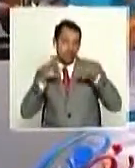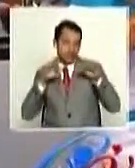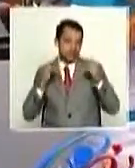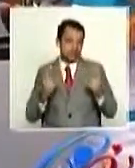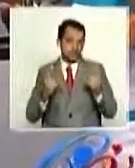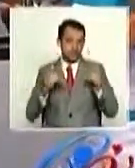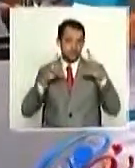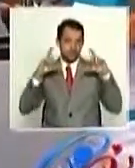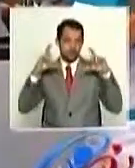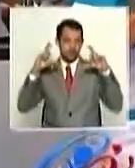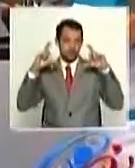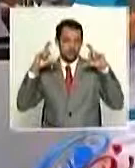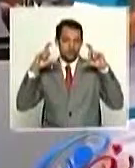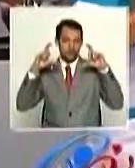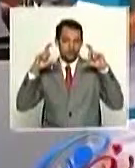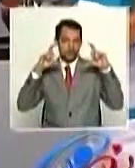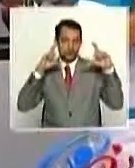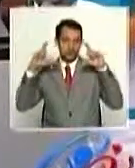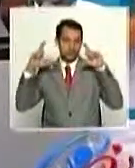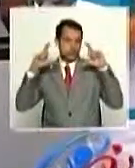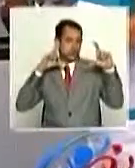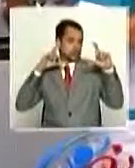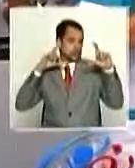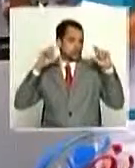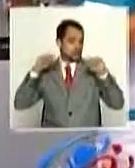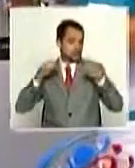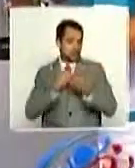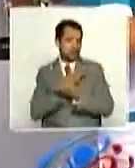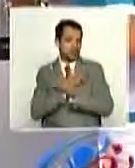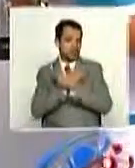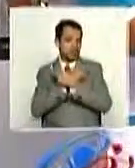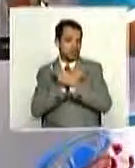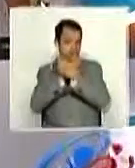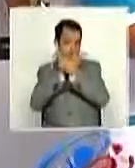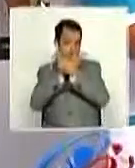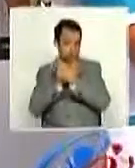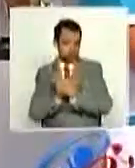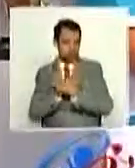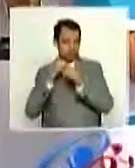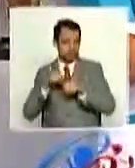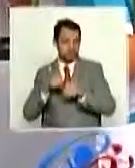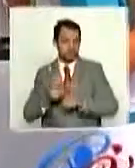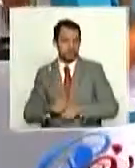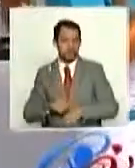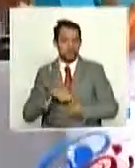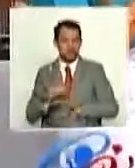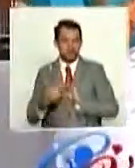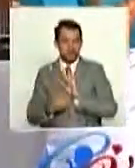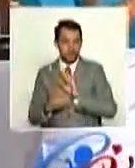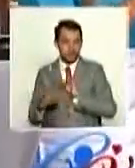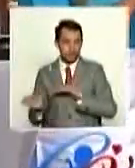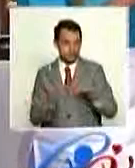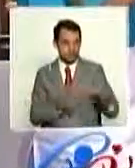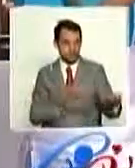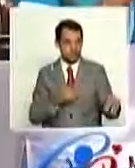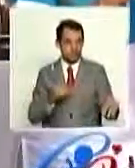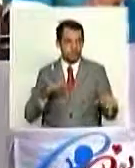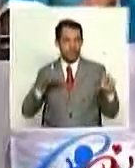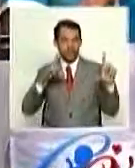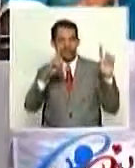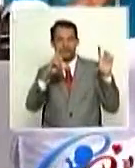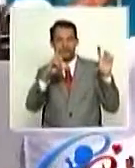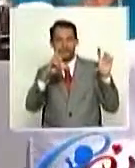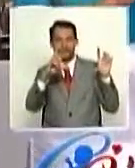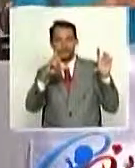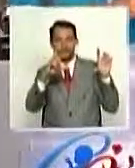una radiografía panorámica para poder tener el diagnóstico completo. Yo quiero que veamos la imagen que está